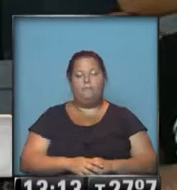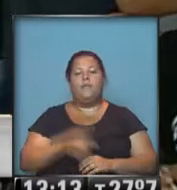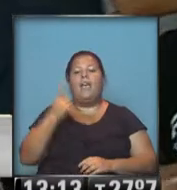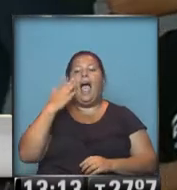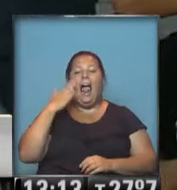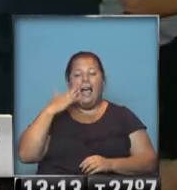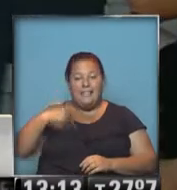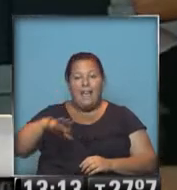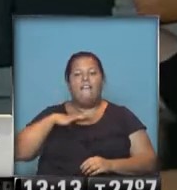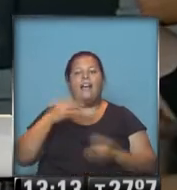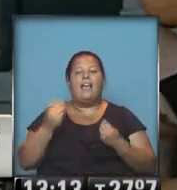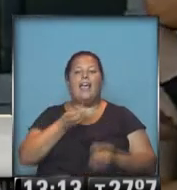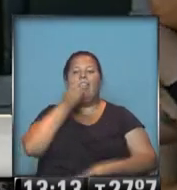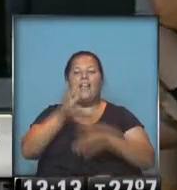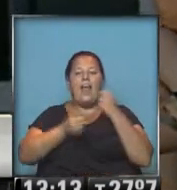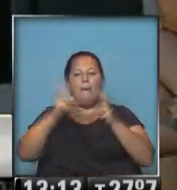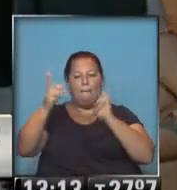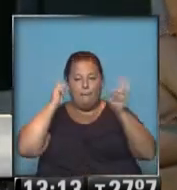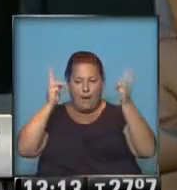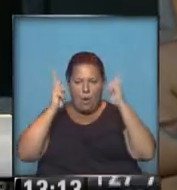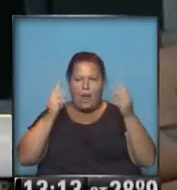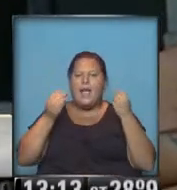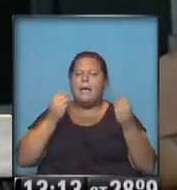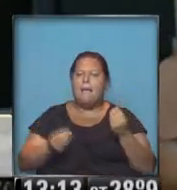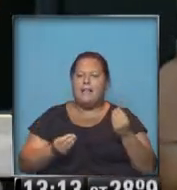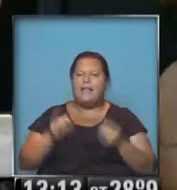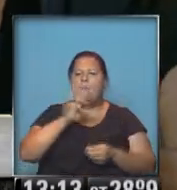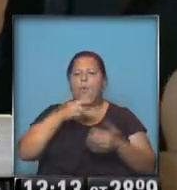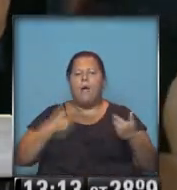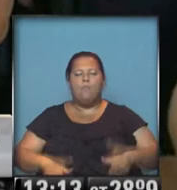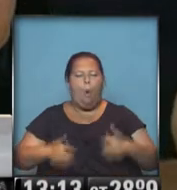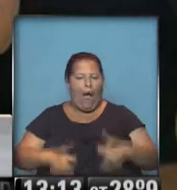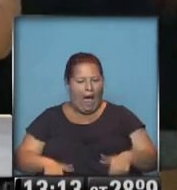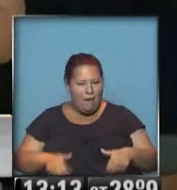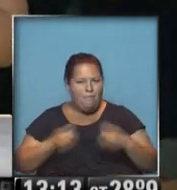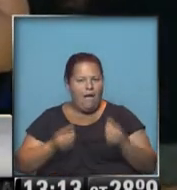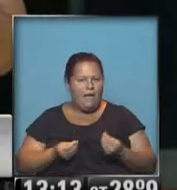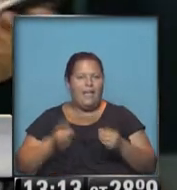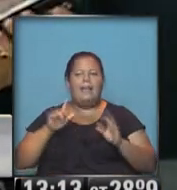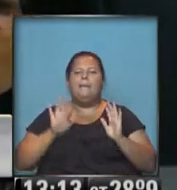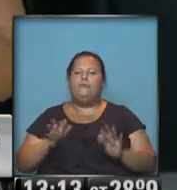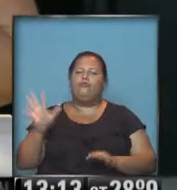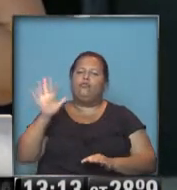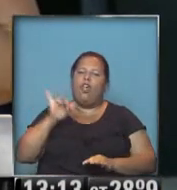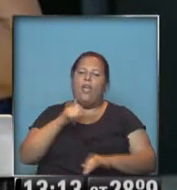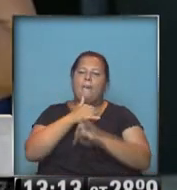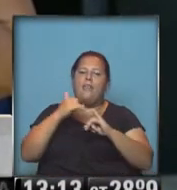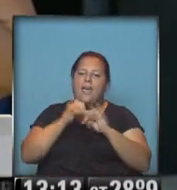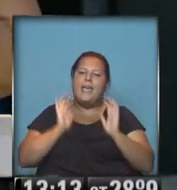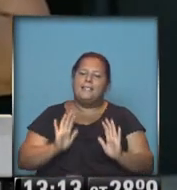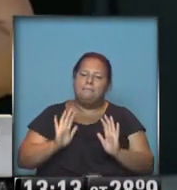tarde es también que declaré el peluquero que ocurre con dominga torres la mucama que esperaba todos los mediodías